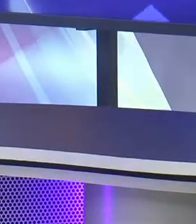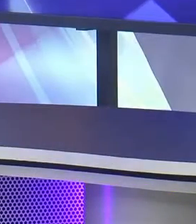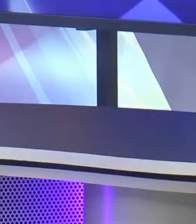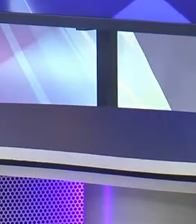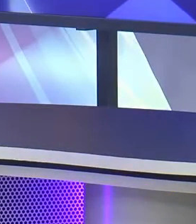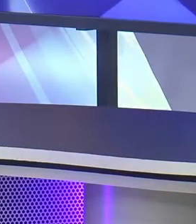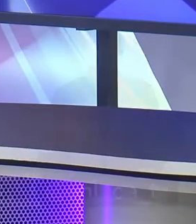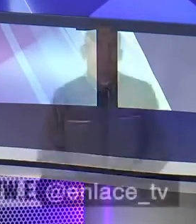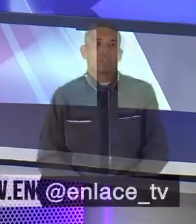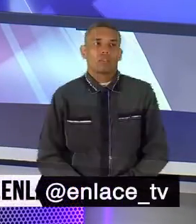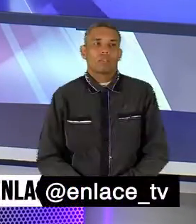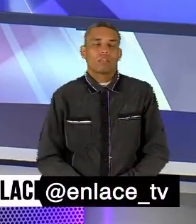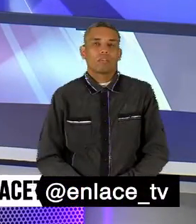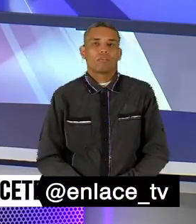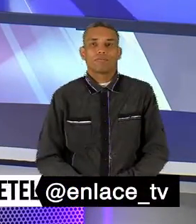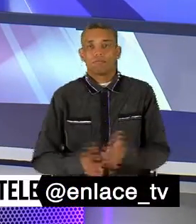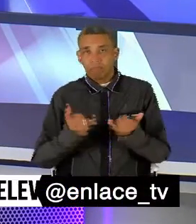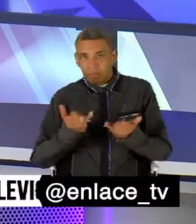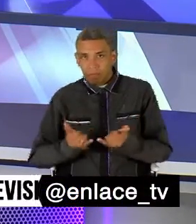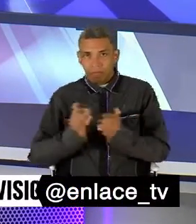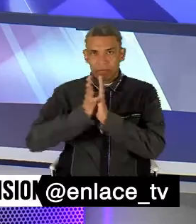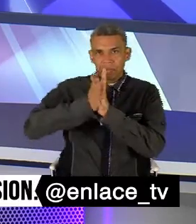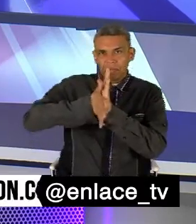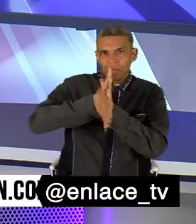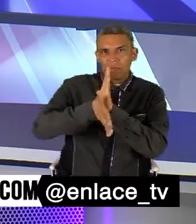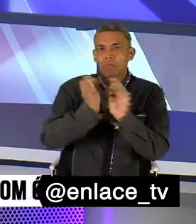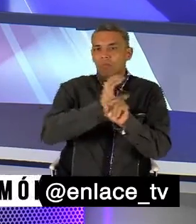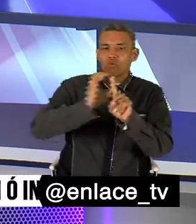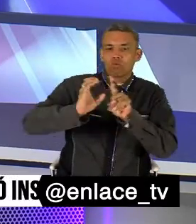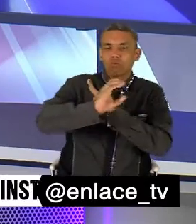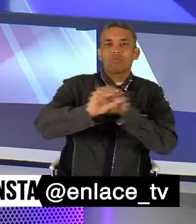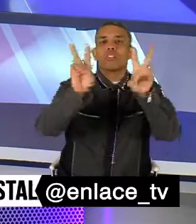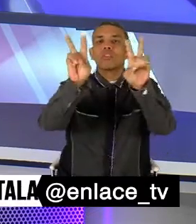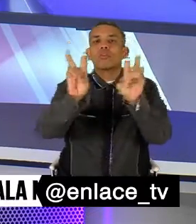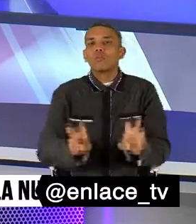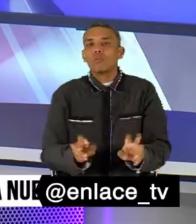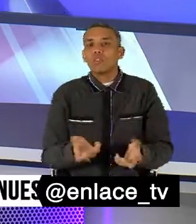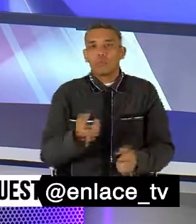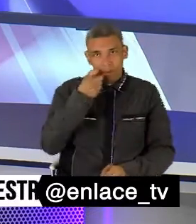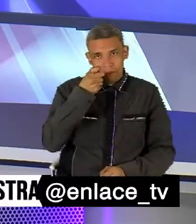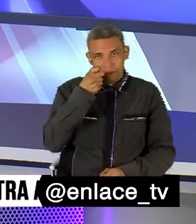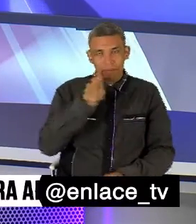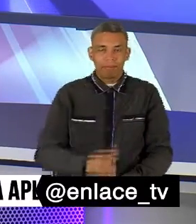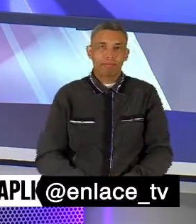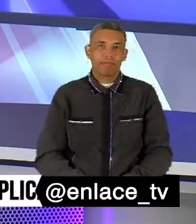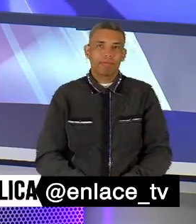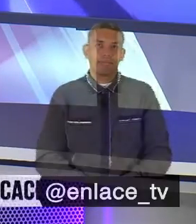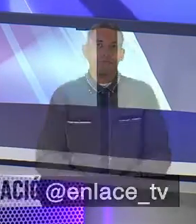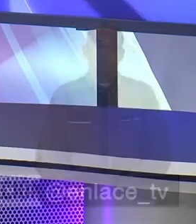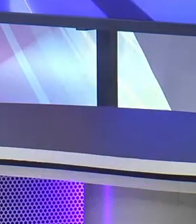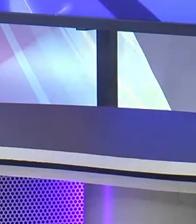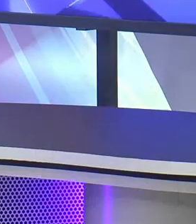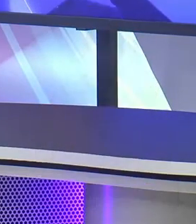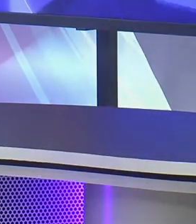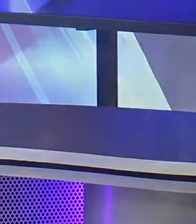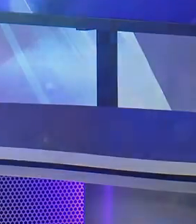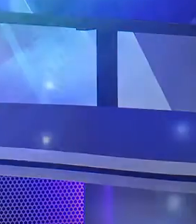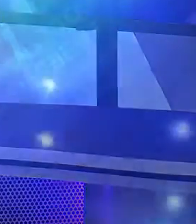Y es momento de conocer la buena información de cultura y entretenimiento solo en La Mira con Juan David Rodas.